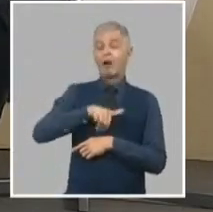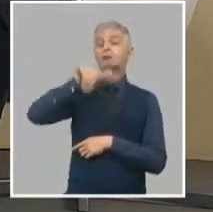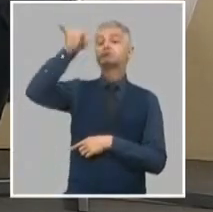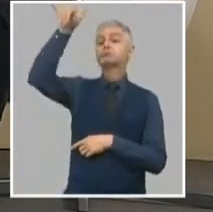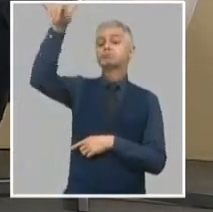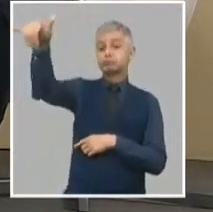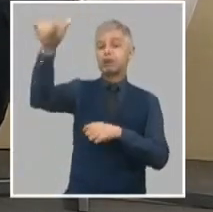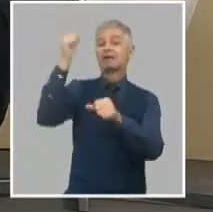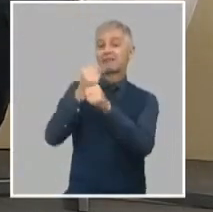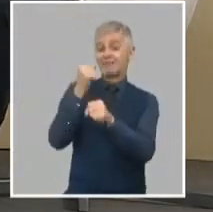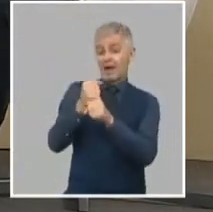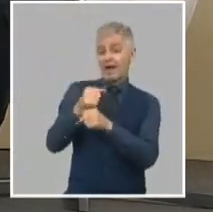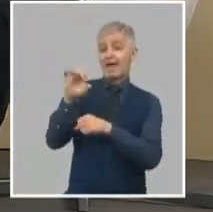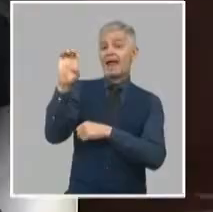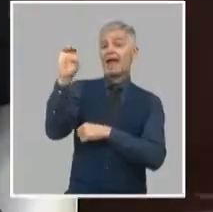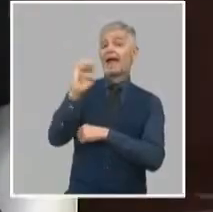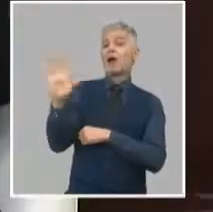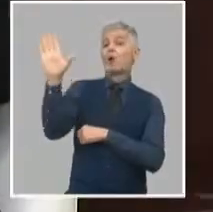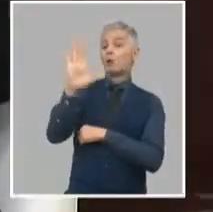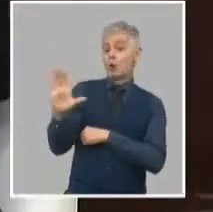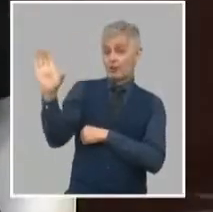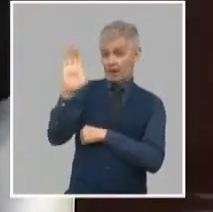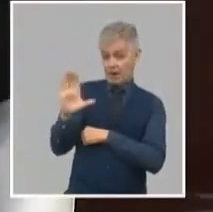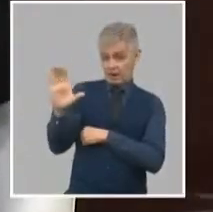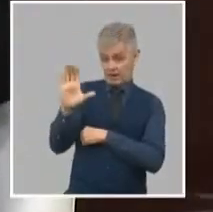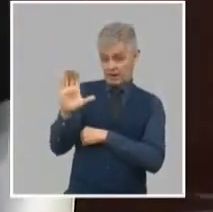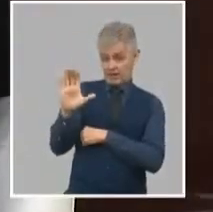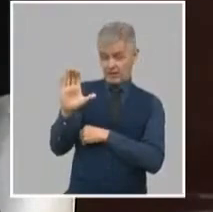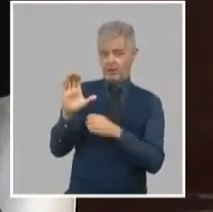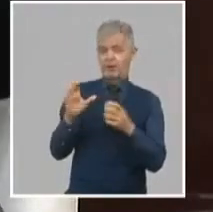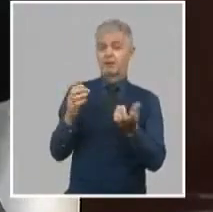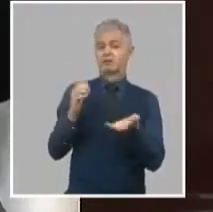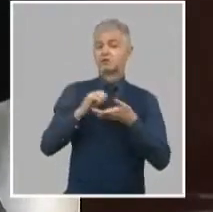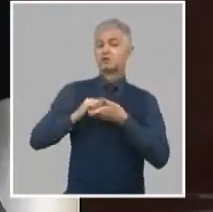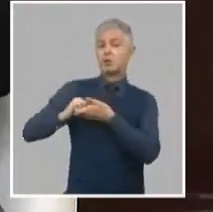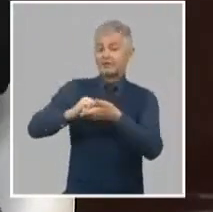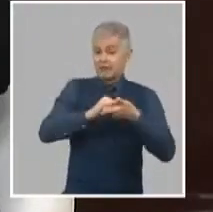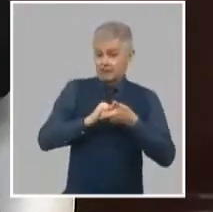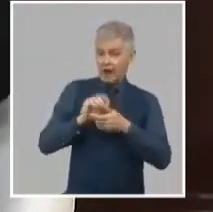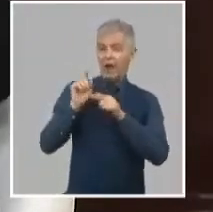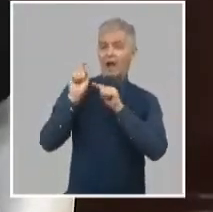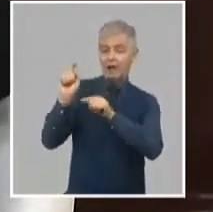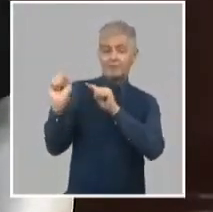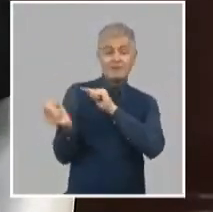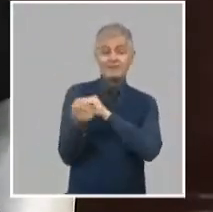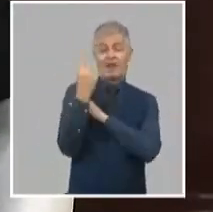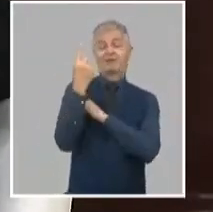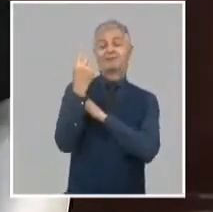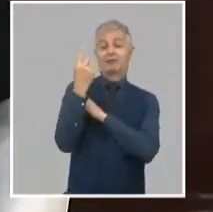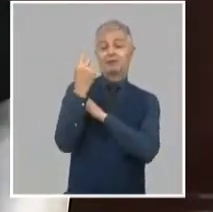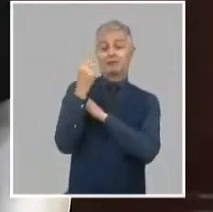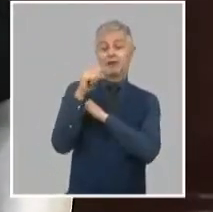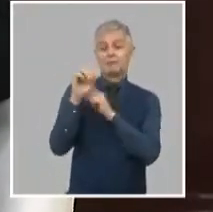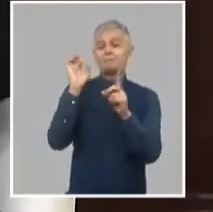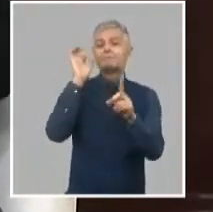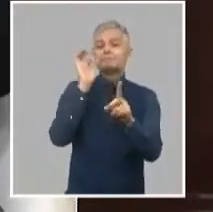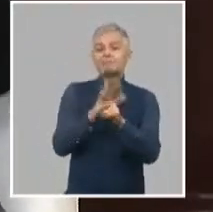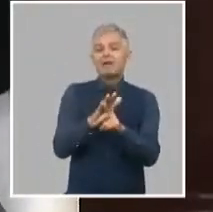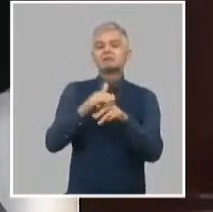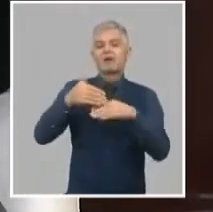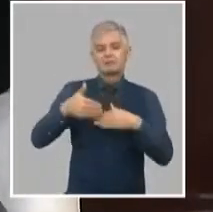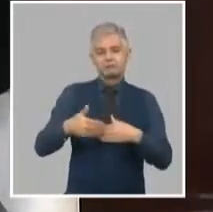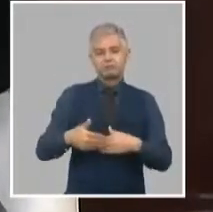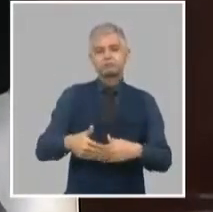Europa como un contingente solidario que además marcó, como como señalaba, un camino de solidaridad que